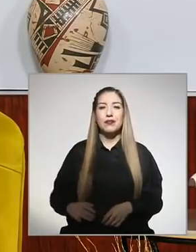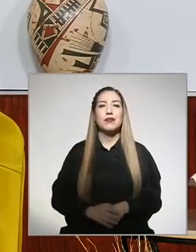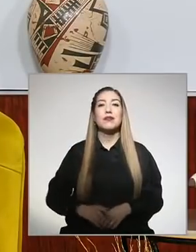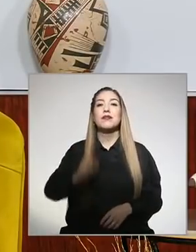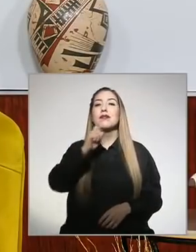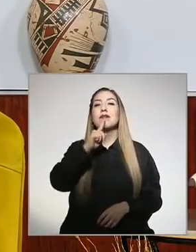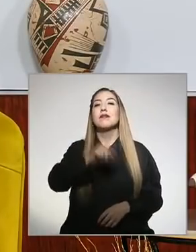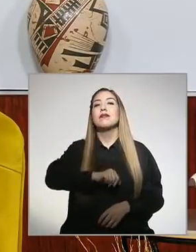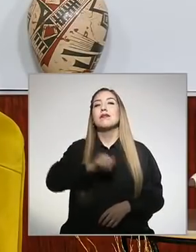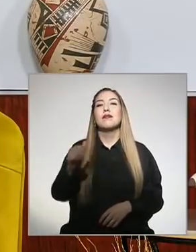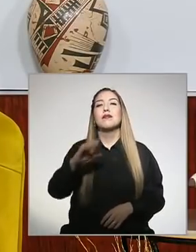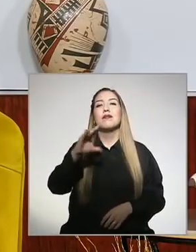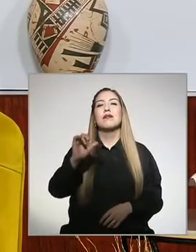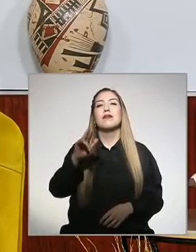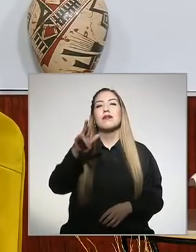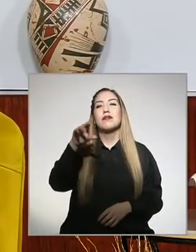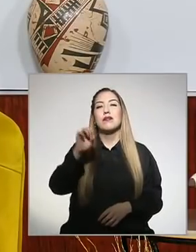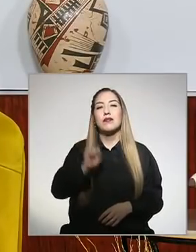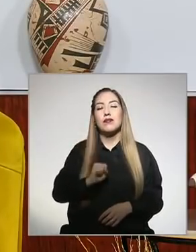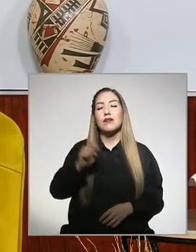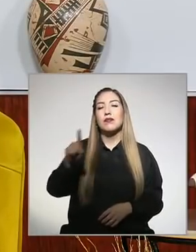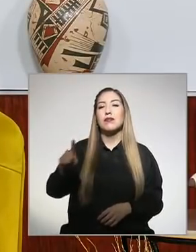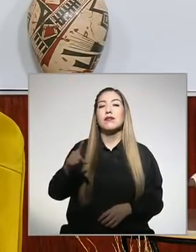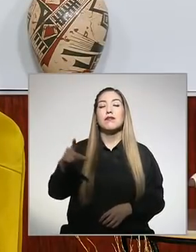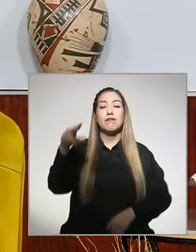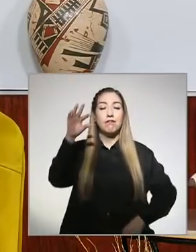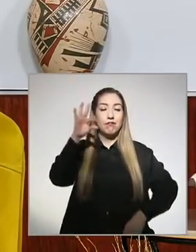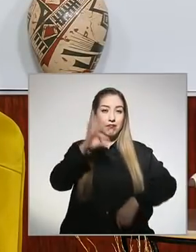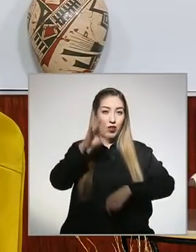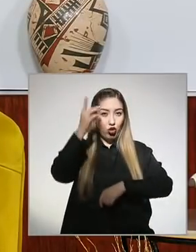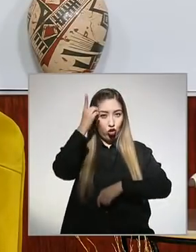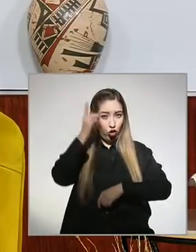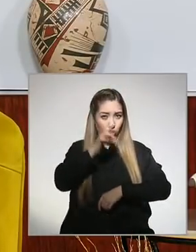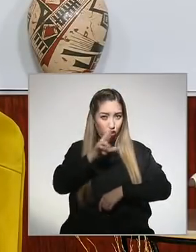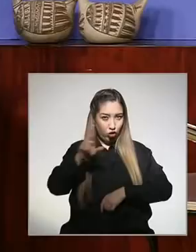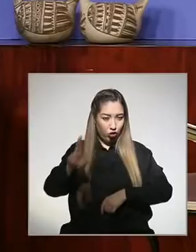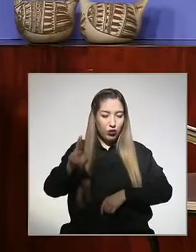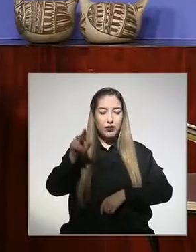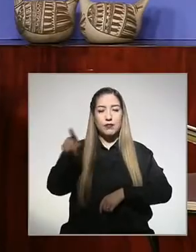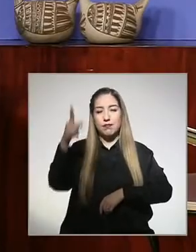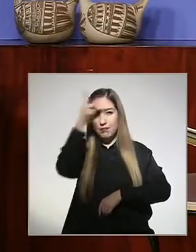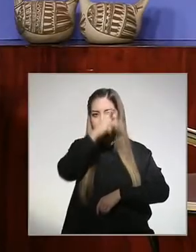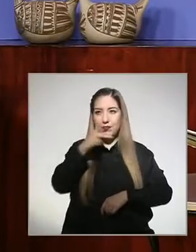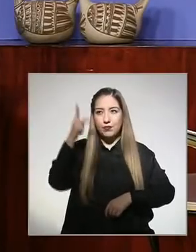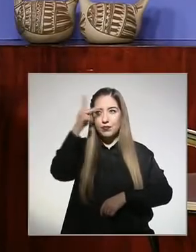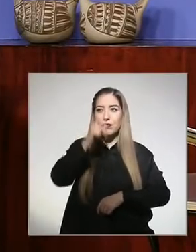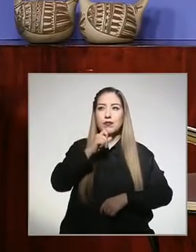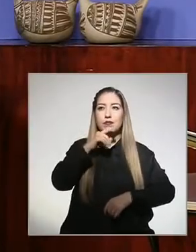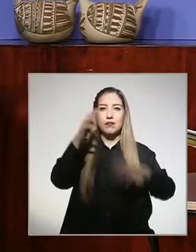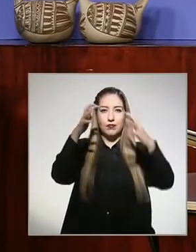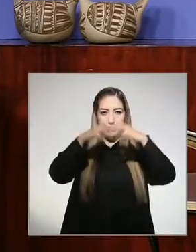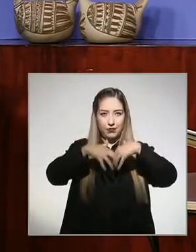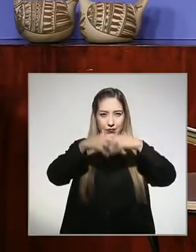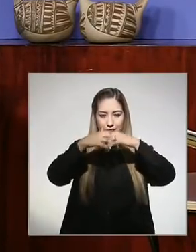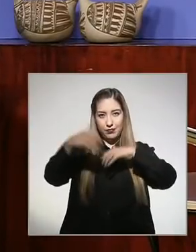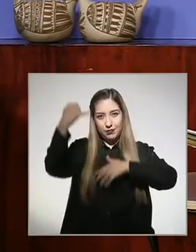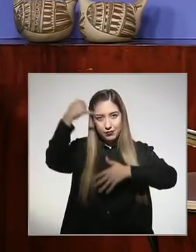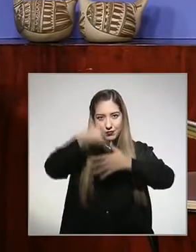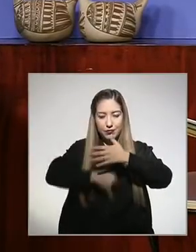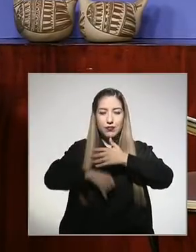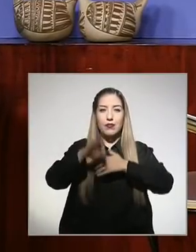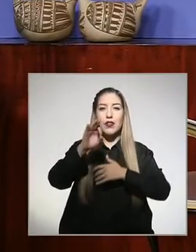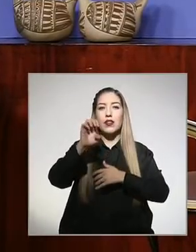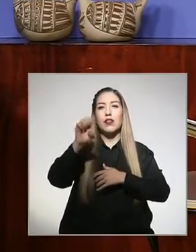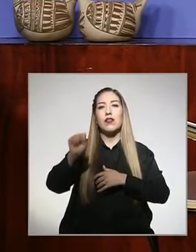damos la bienvenida a Carlos Alberto Serrano Juárez. Él es doctor en psicología y neuropsicólogo clínico e investigador y docente de la FESIS Tacala